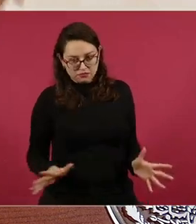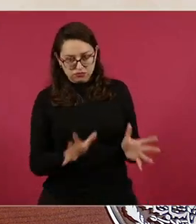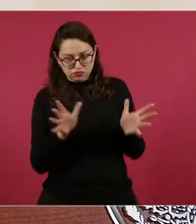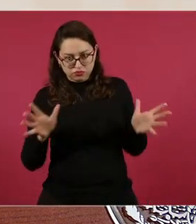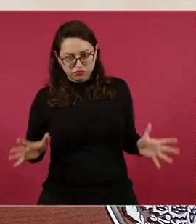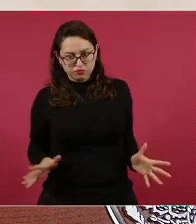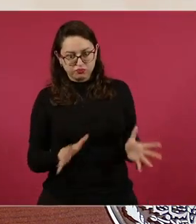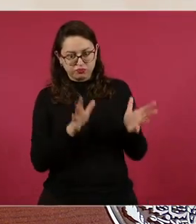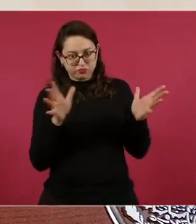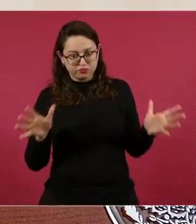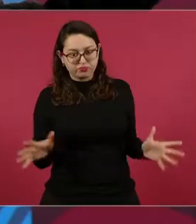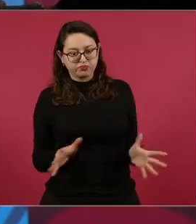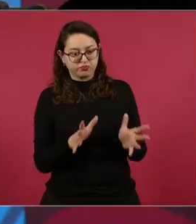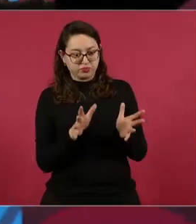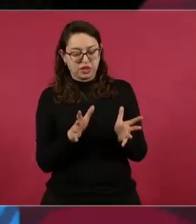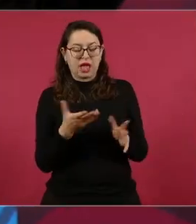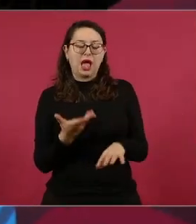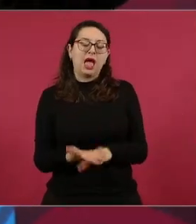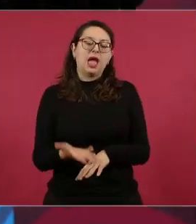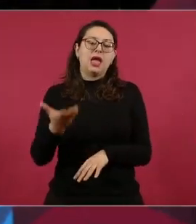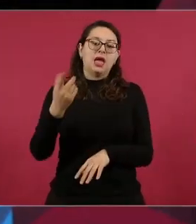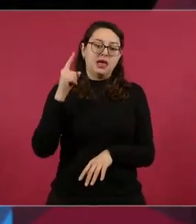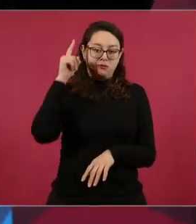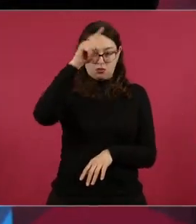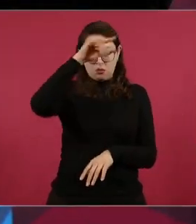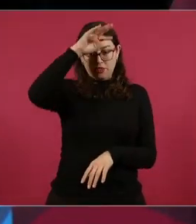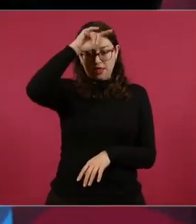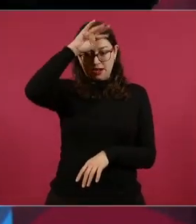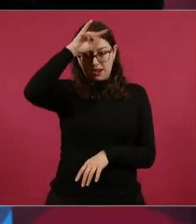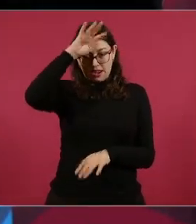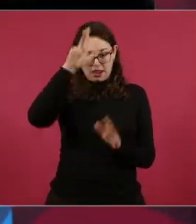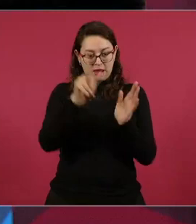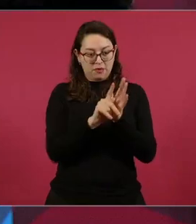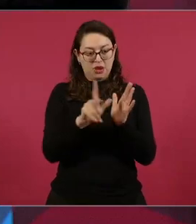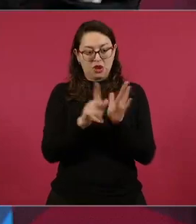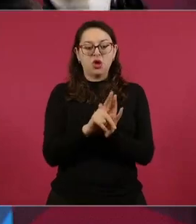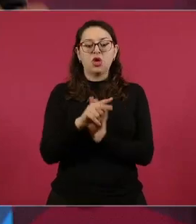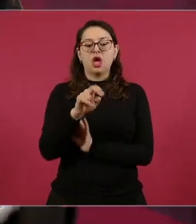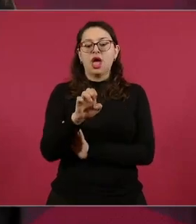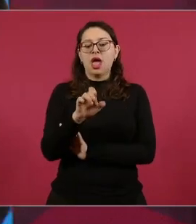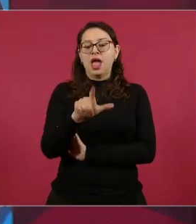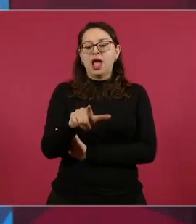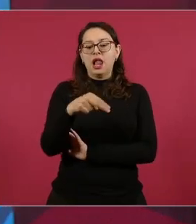porque tenían el periódico El Norte, en Monterrey todavía lo tienen,